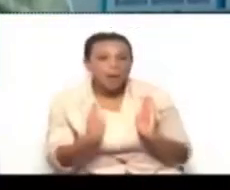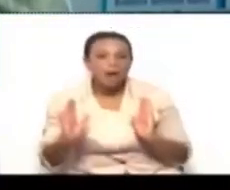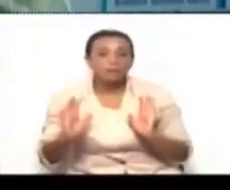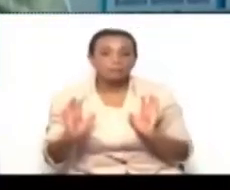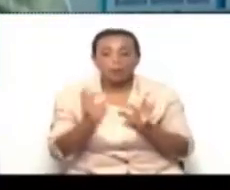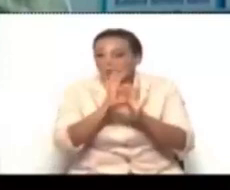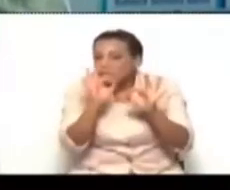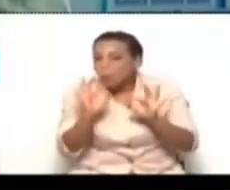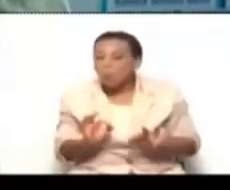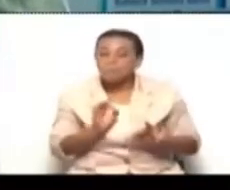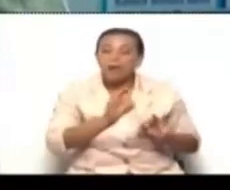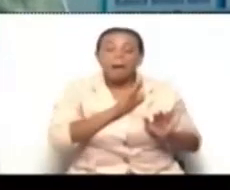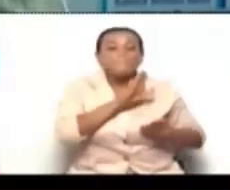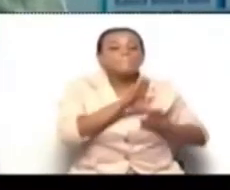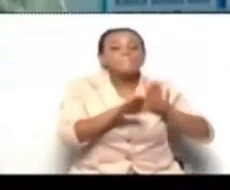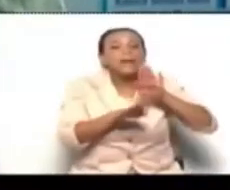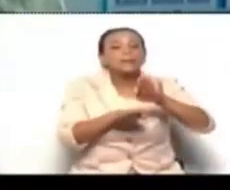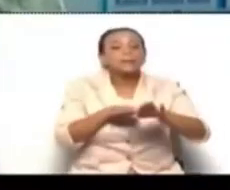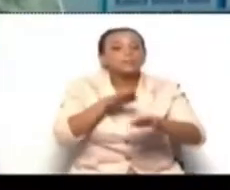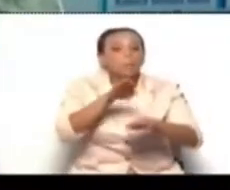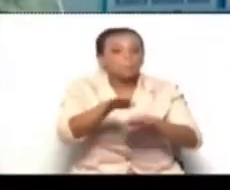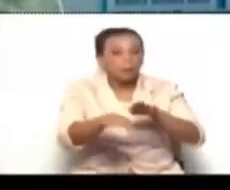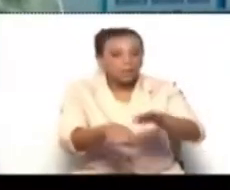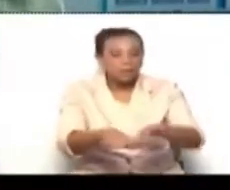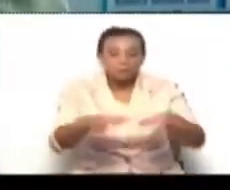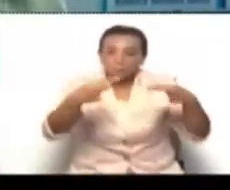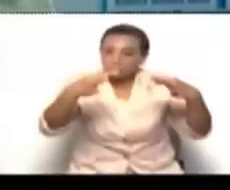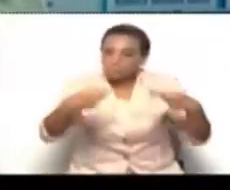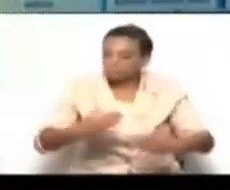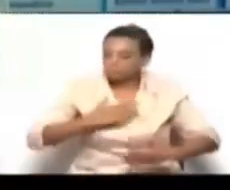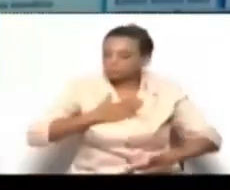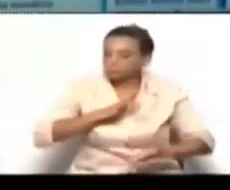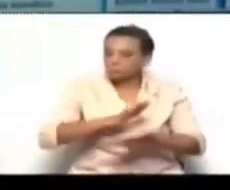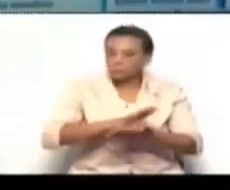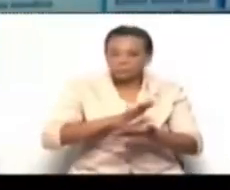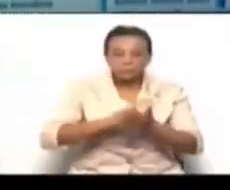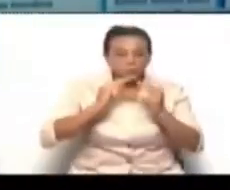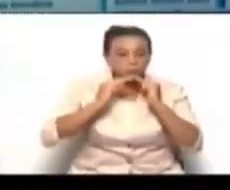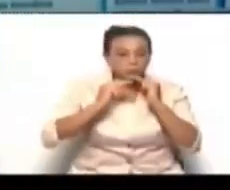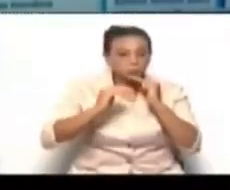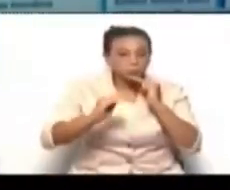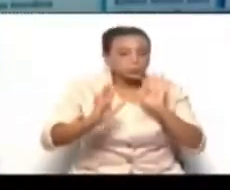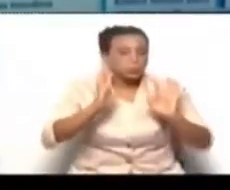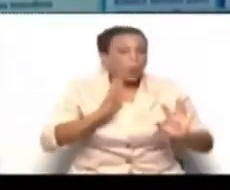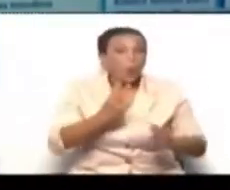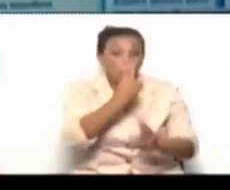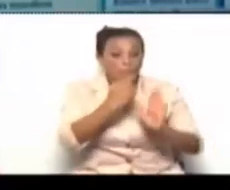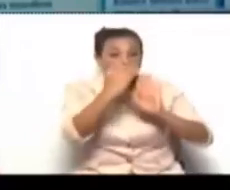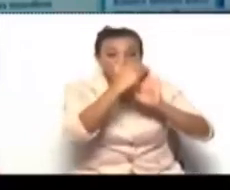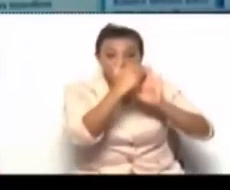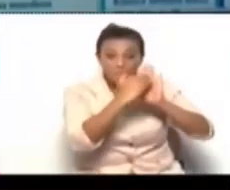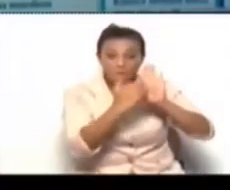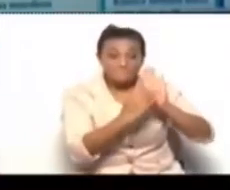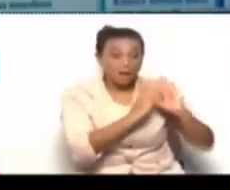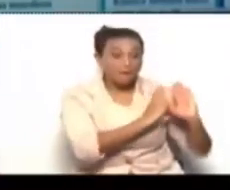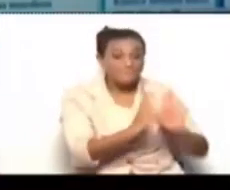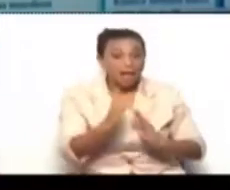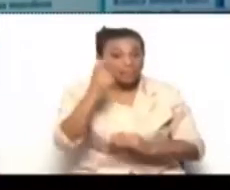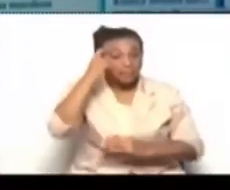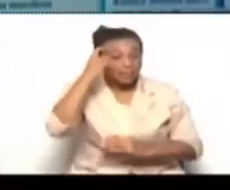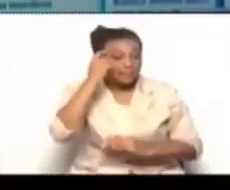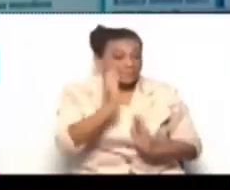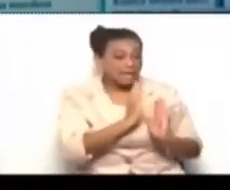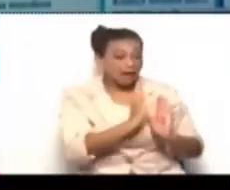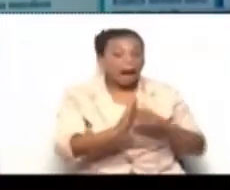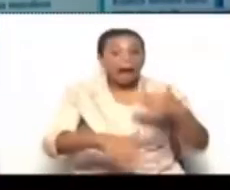digamos, mesurada, firme, serena, y se siga cumpliendo todo el cronograma